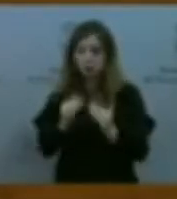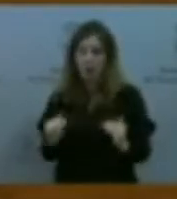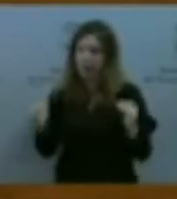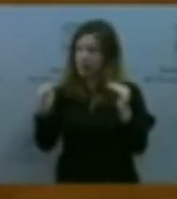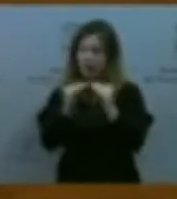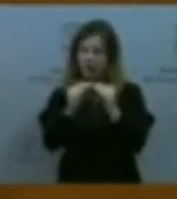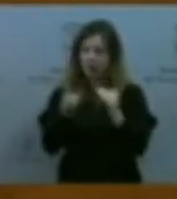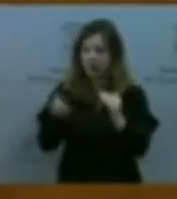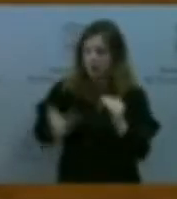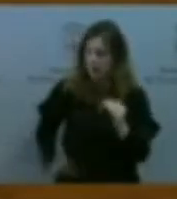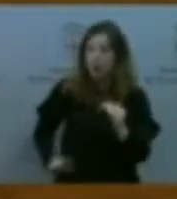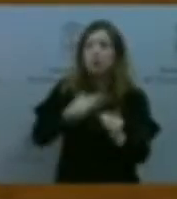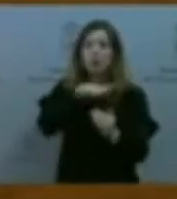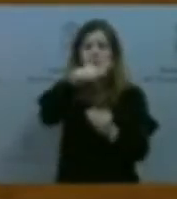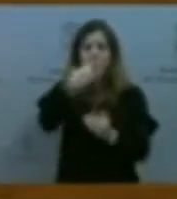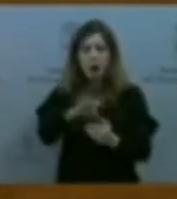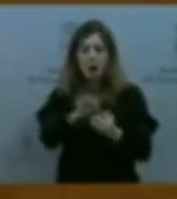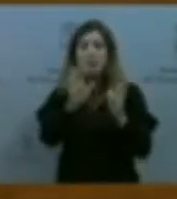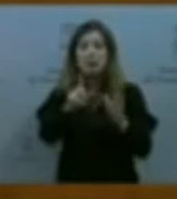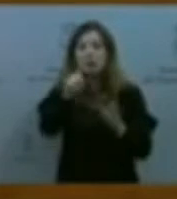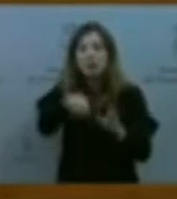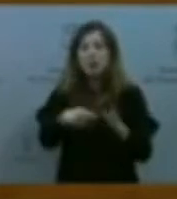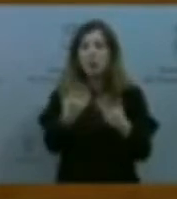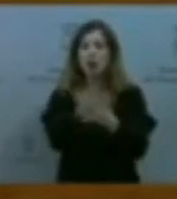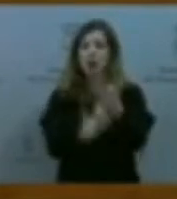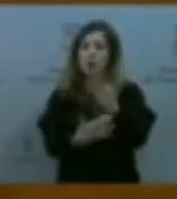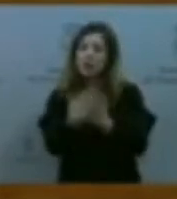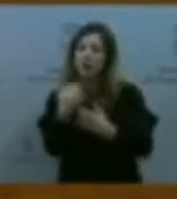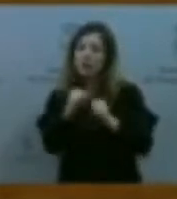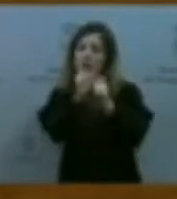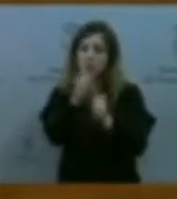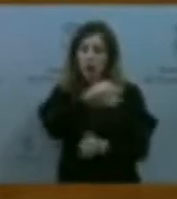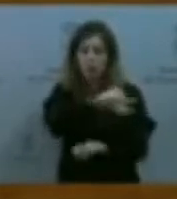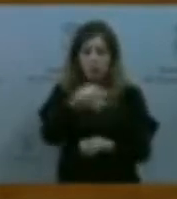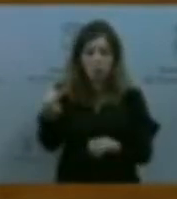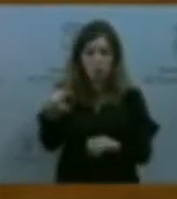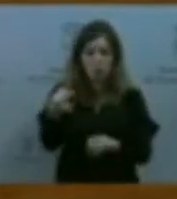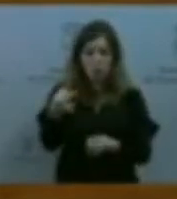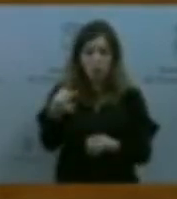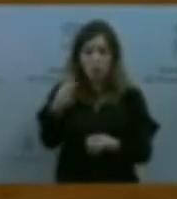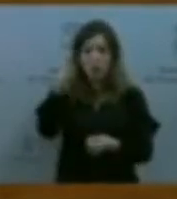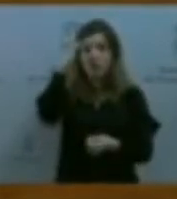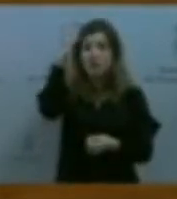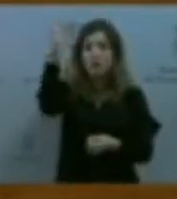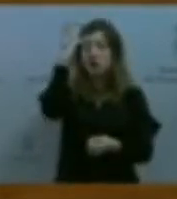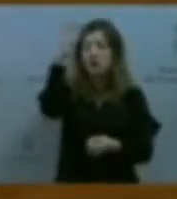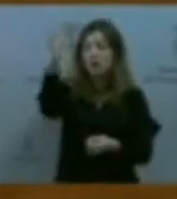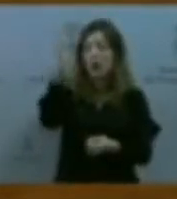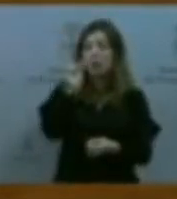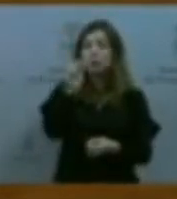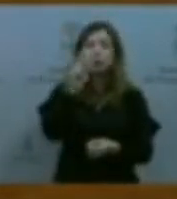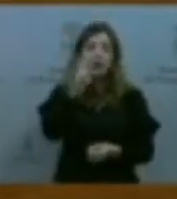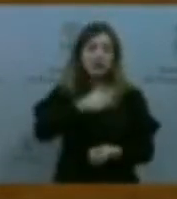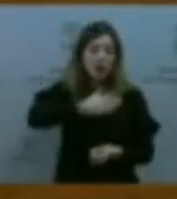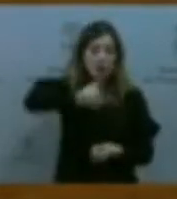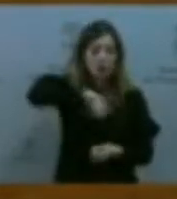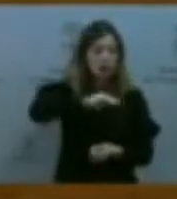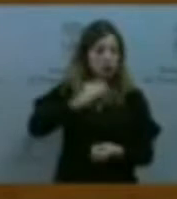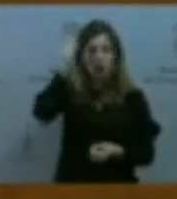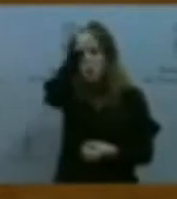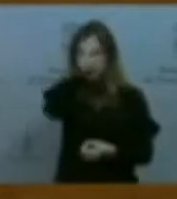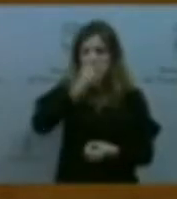combinen de forma adecuada la filosofía que, desde nuestro punto de vista, es imprescindible unirla al